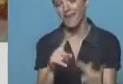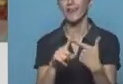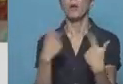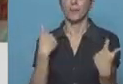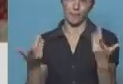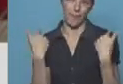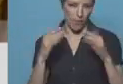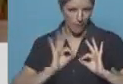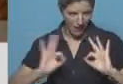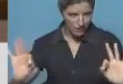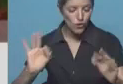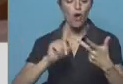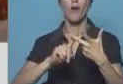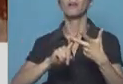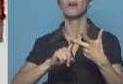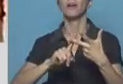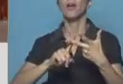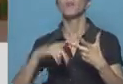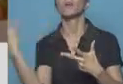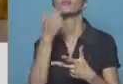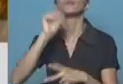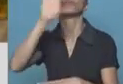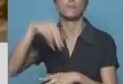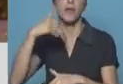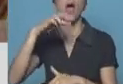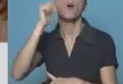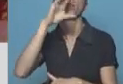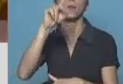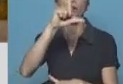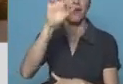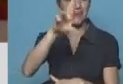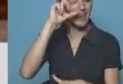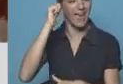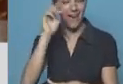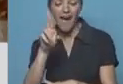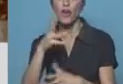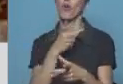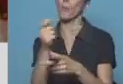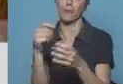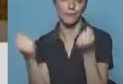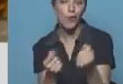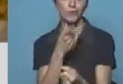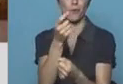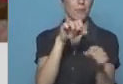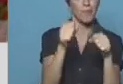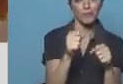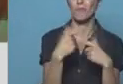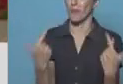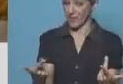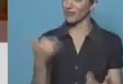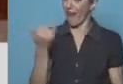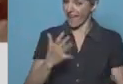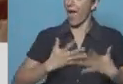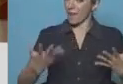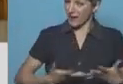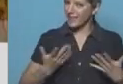irnos de vacaciones, porque conseguimos un procrear, porque conseguimos un auto, una moto. Por eso tenemos tanto amor y alegría.